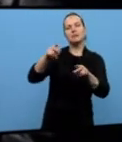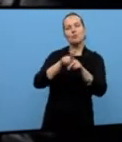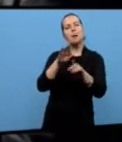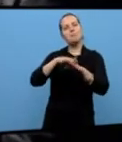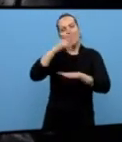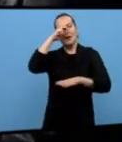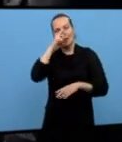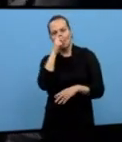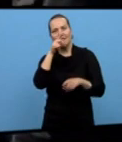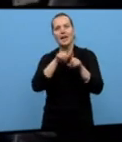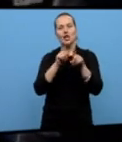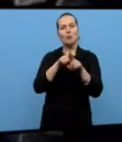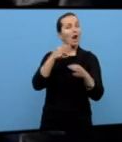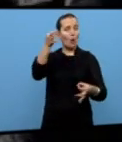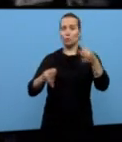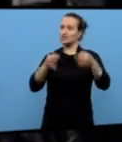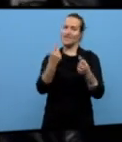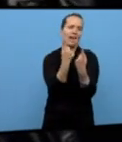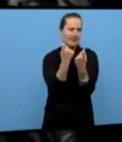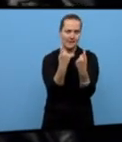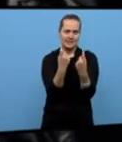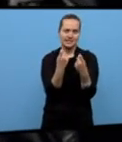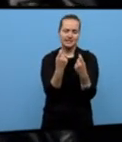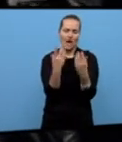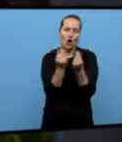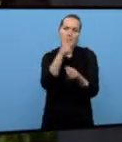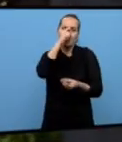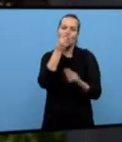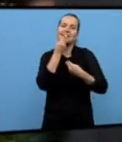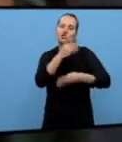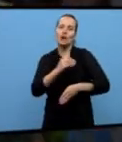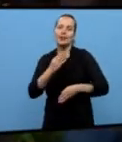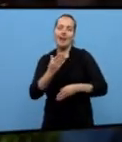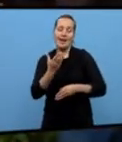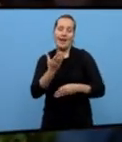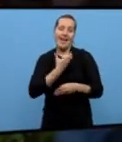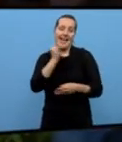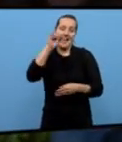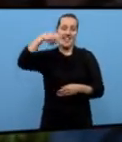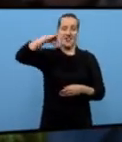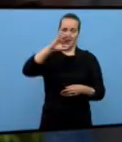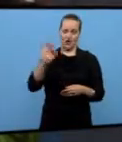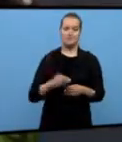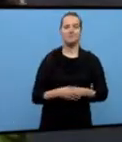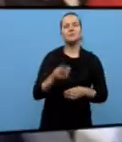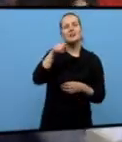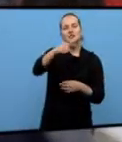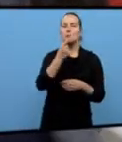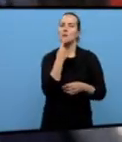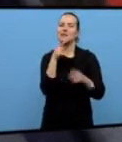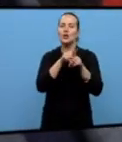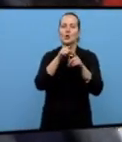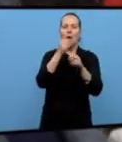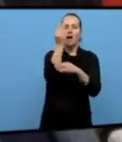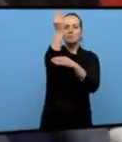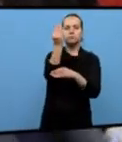recordalo como un acto de xustiza necesario coa memoria histórica do noso municipio. Un dos momentos máis emotivos foi o descubrimento do